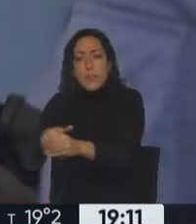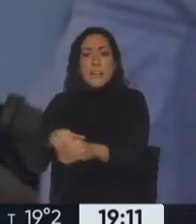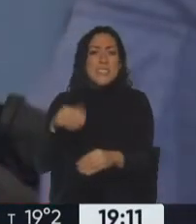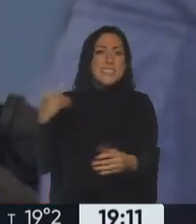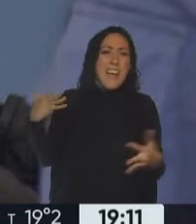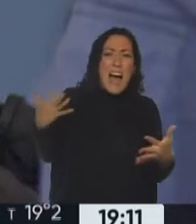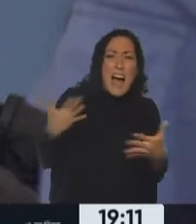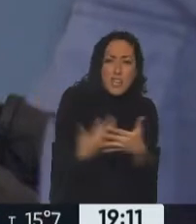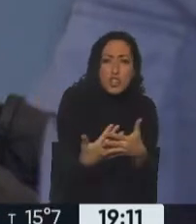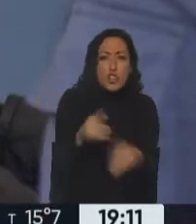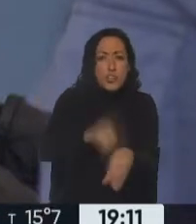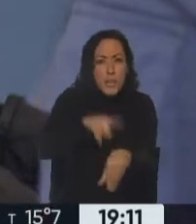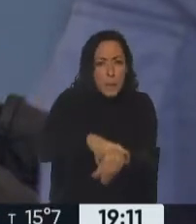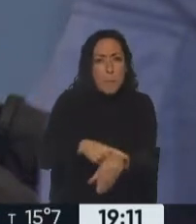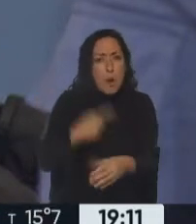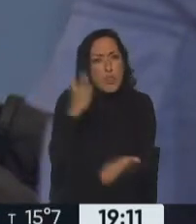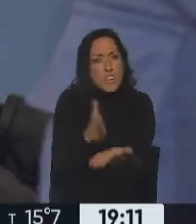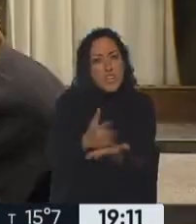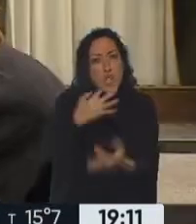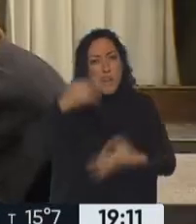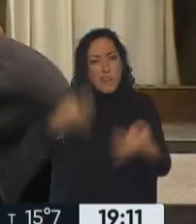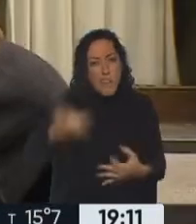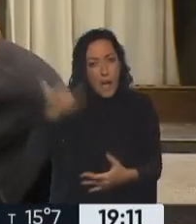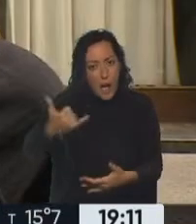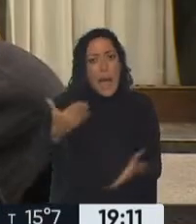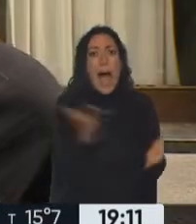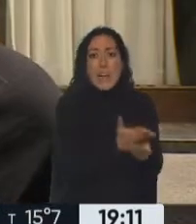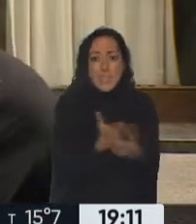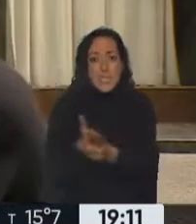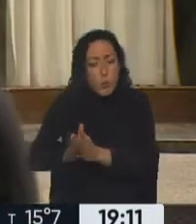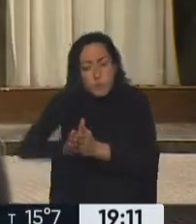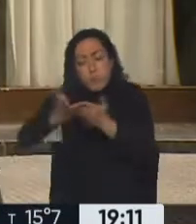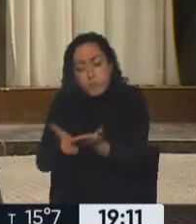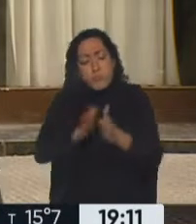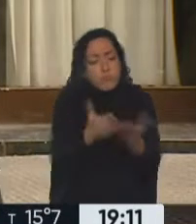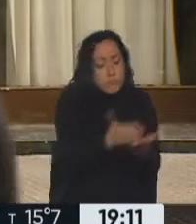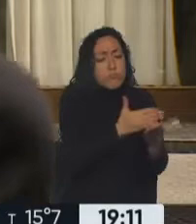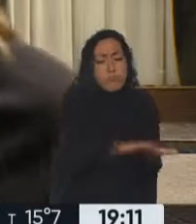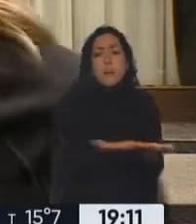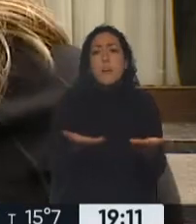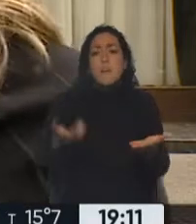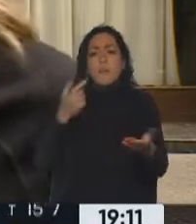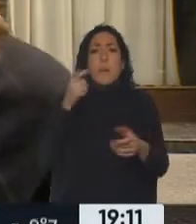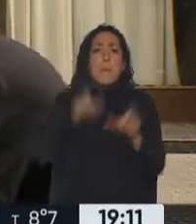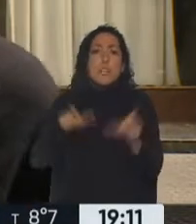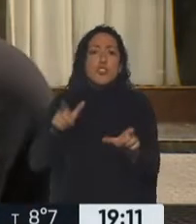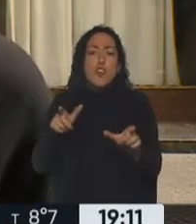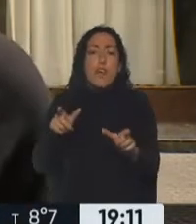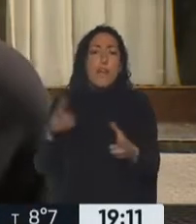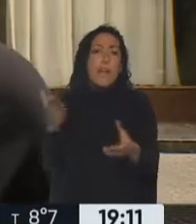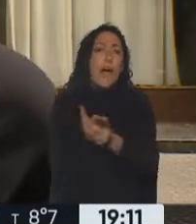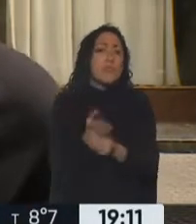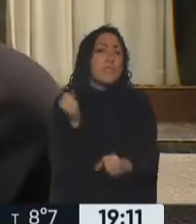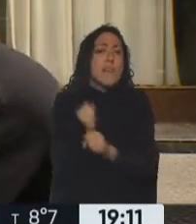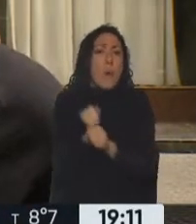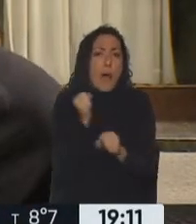tanto tiempo, tenemos derecho a la verdad y que todos esos archivos sean puestos a disposición de los y las querellantes en la causa